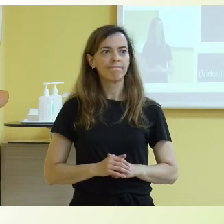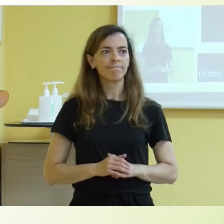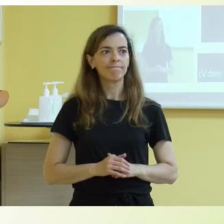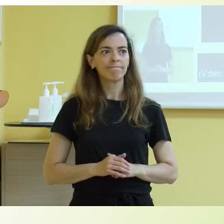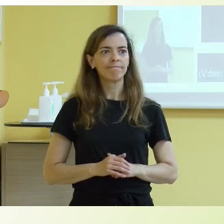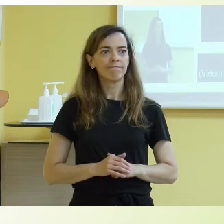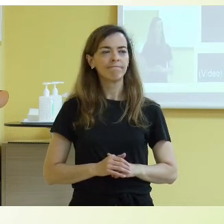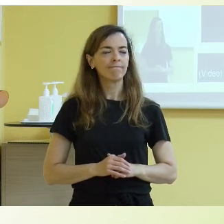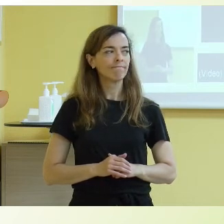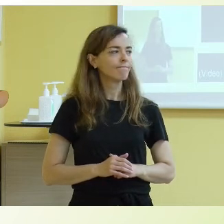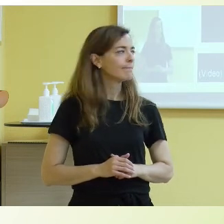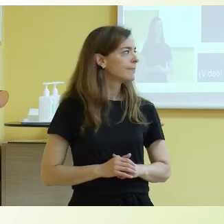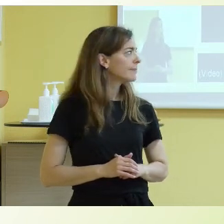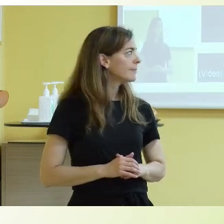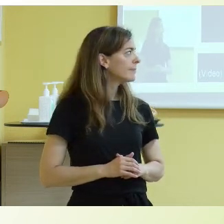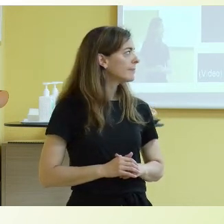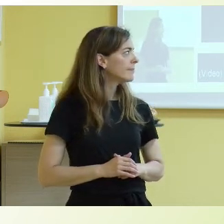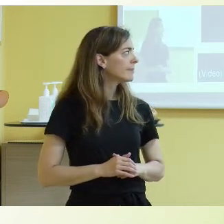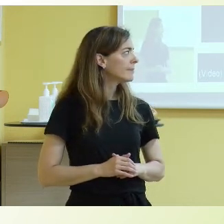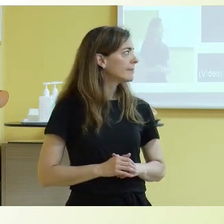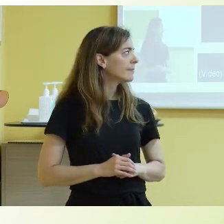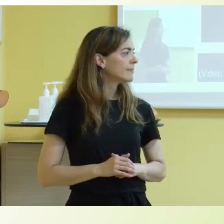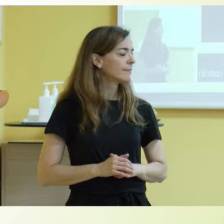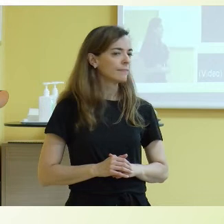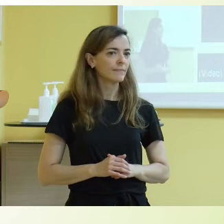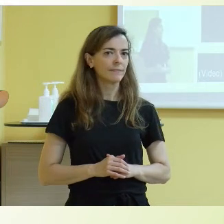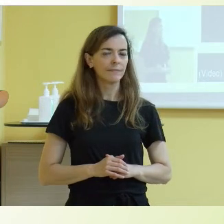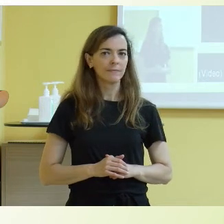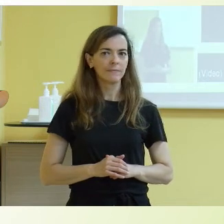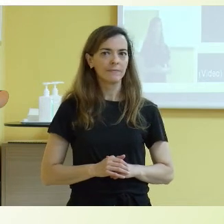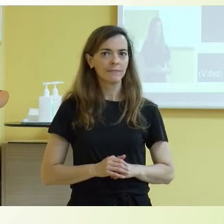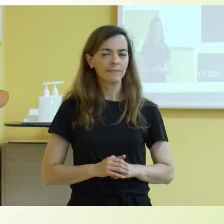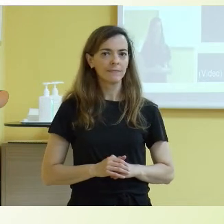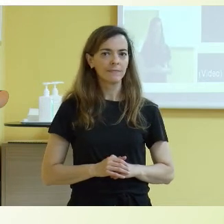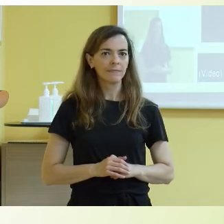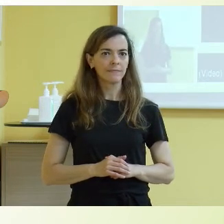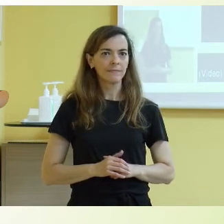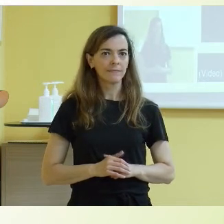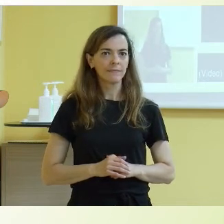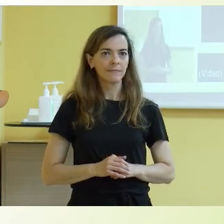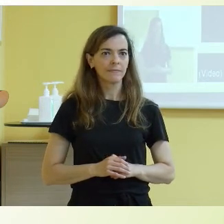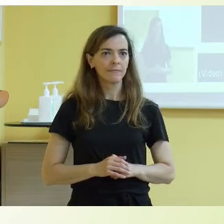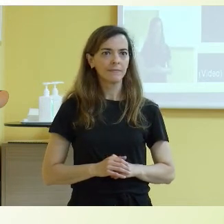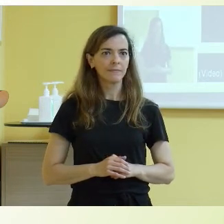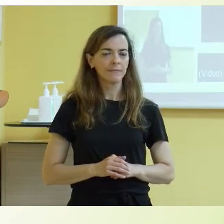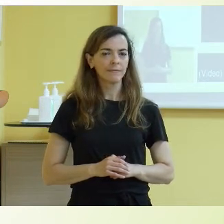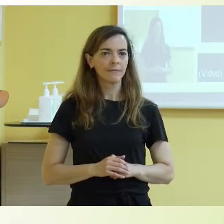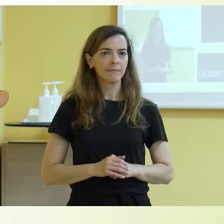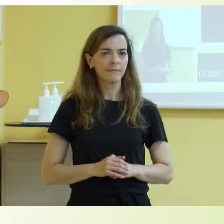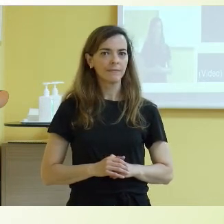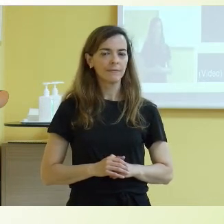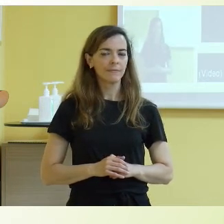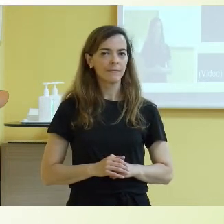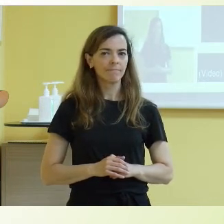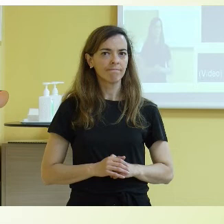un espacio europeo para compartir información precisa sobre enfermedades raras. Entonces, ¿cómo podemos hacer realidad